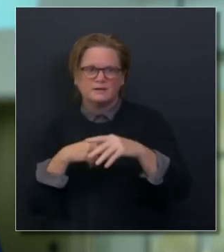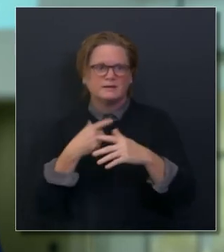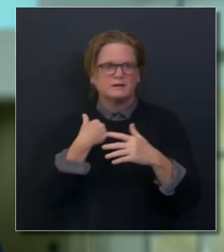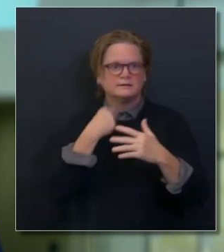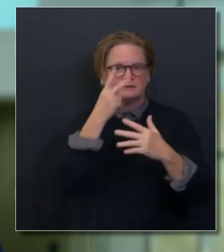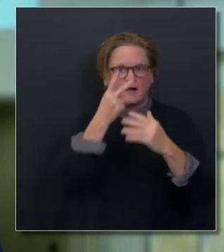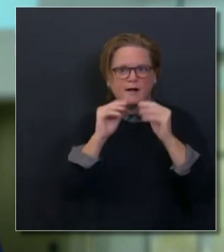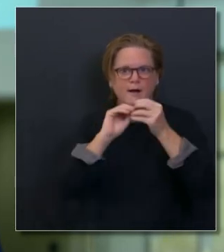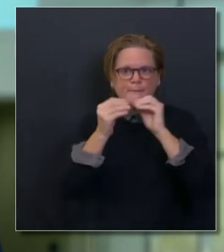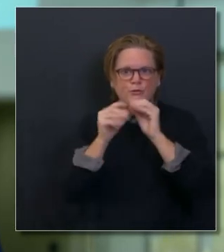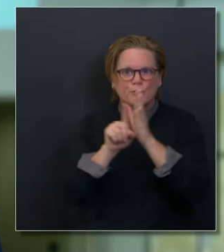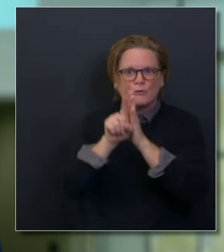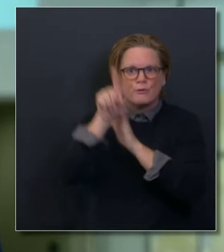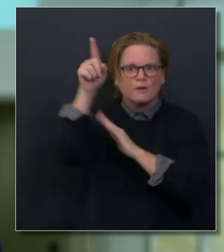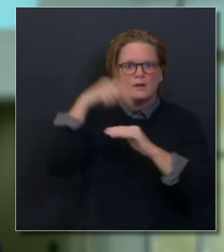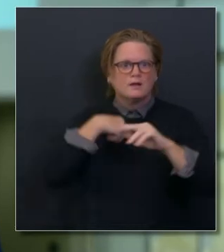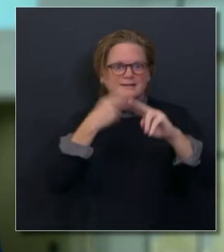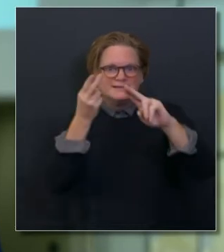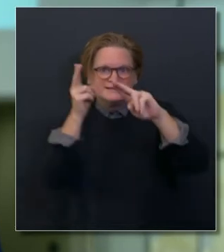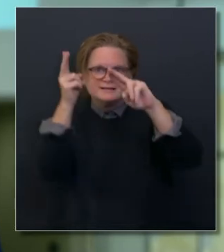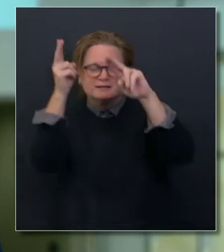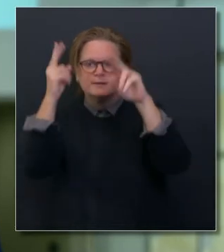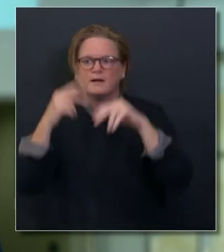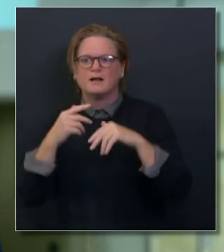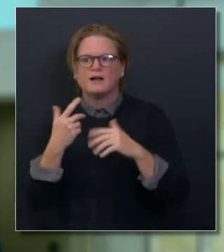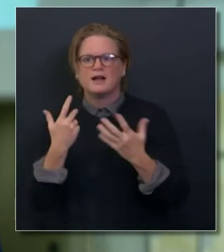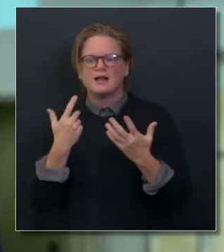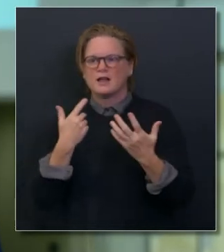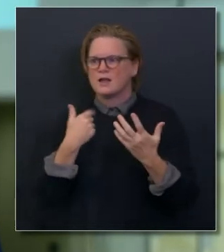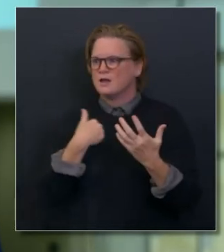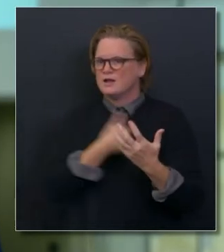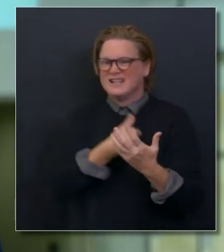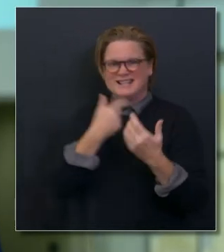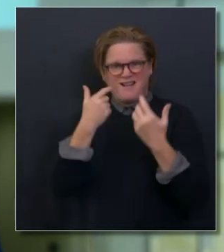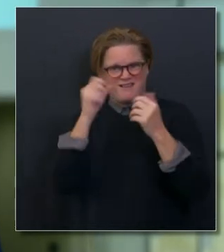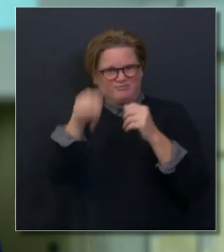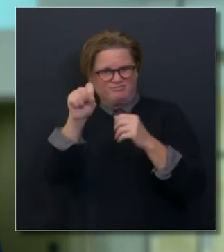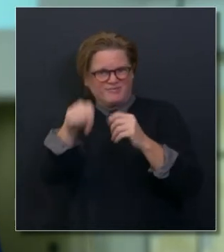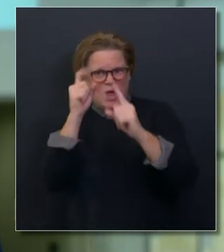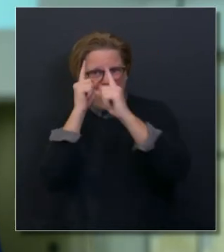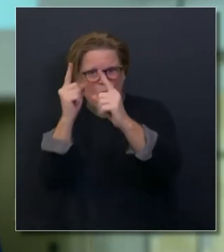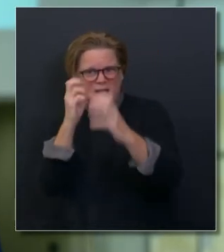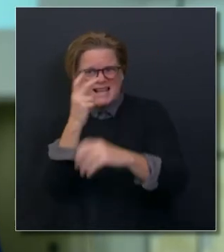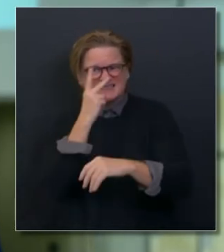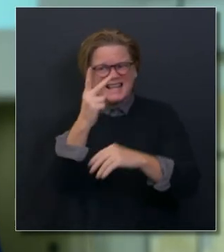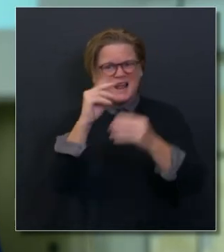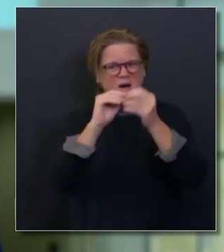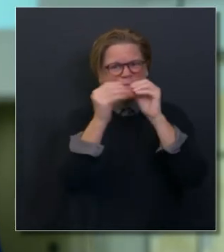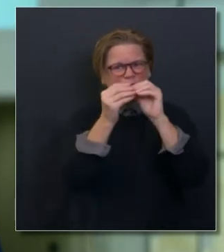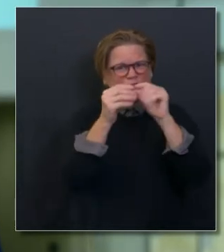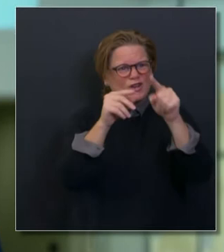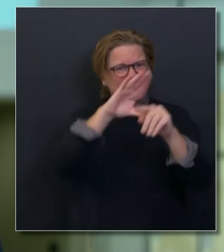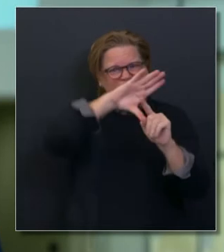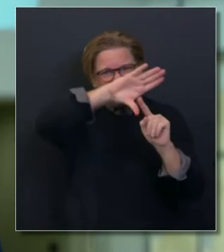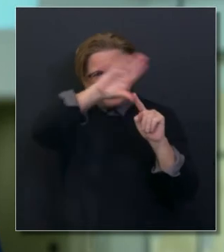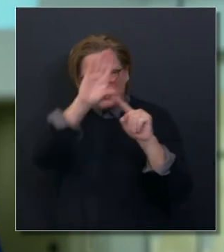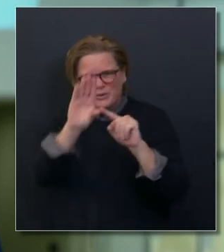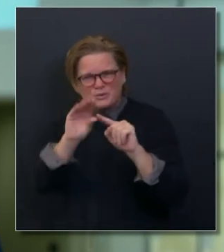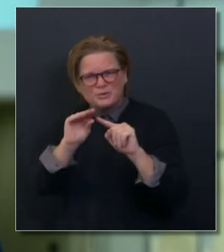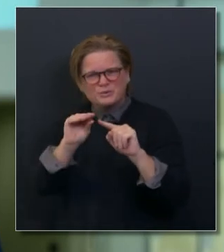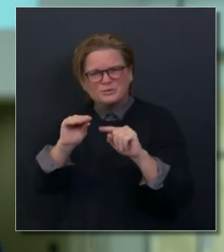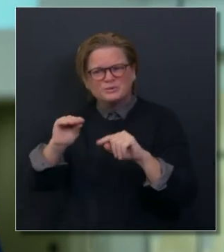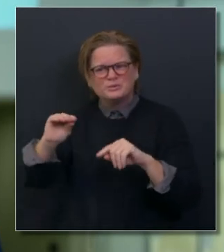este nivel de cuidado de sobrecarga. Lo vamos a hacer todo lo posible para evitar llegar ahí, hacerlo un periodo de tiempo más